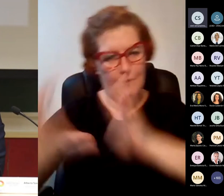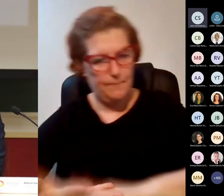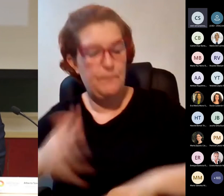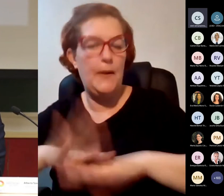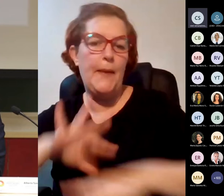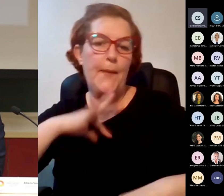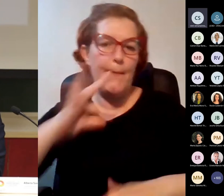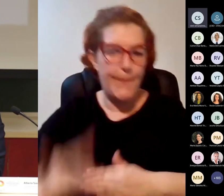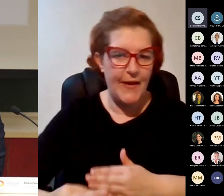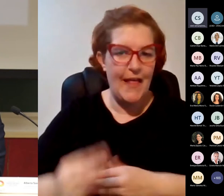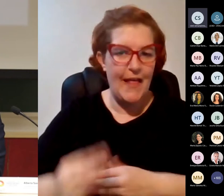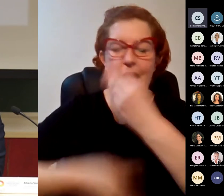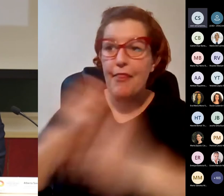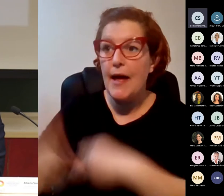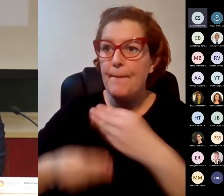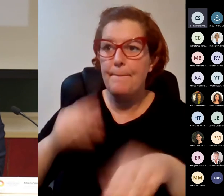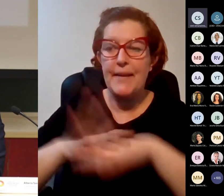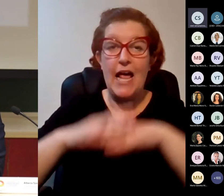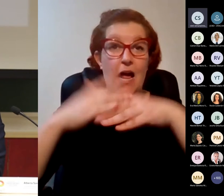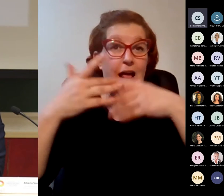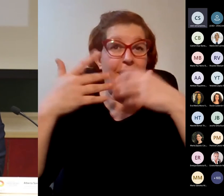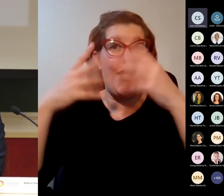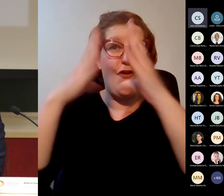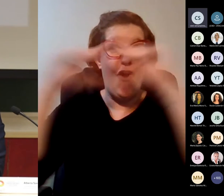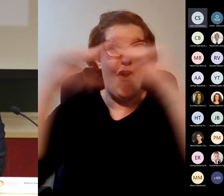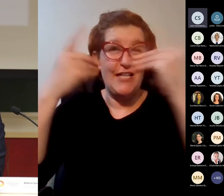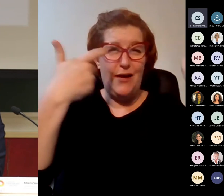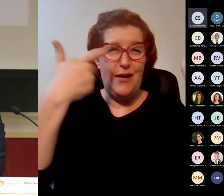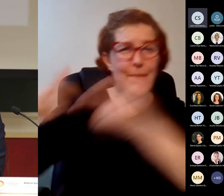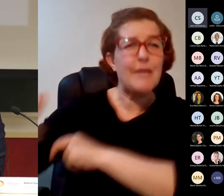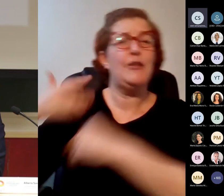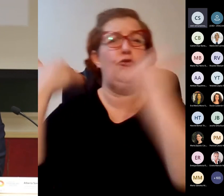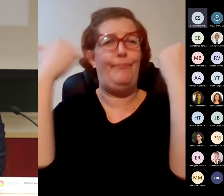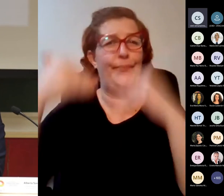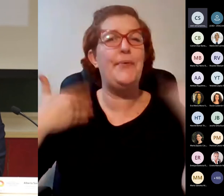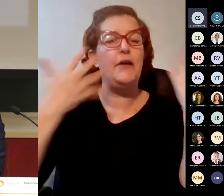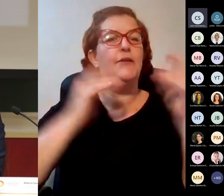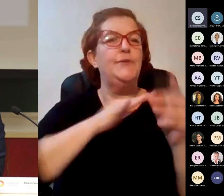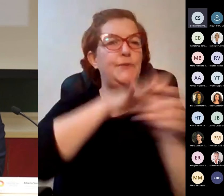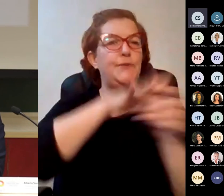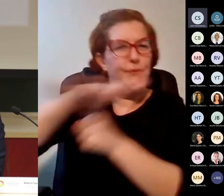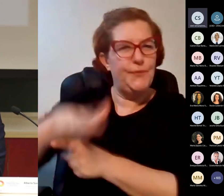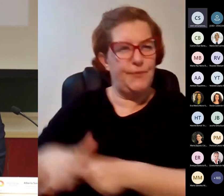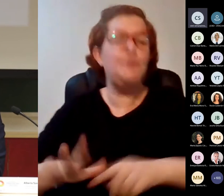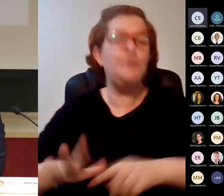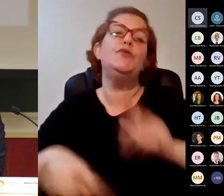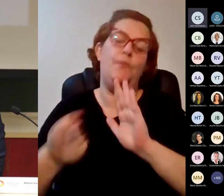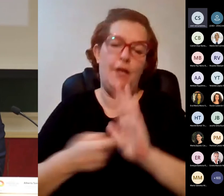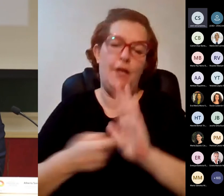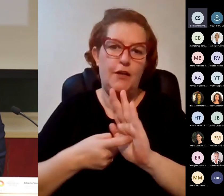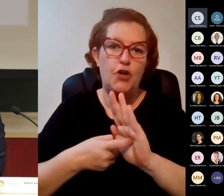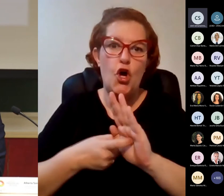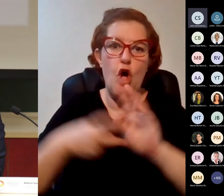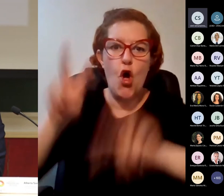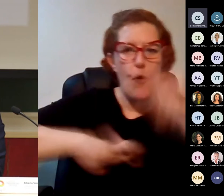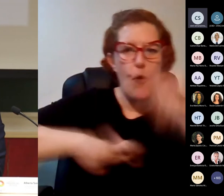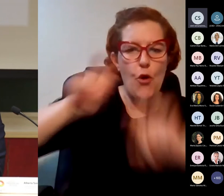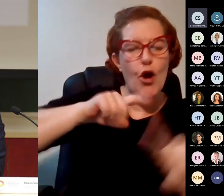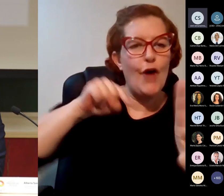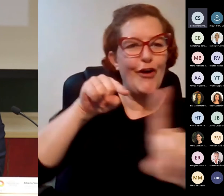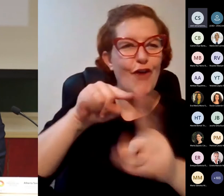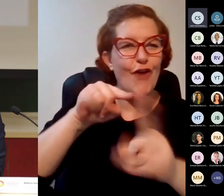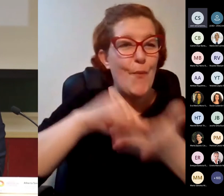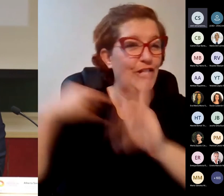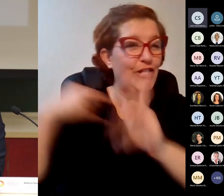directa a todos los estamentos y colectivos de la urjc se busca no tanto la mejora de los procesos tradicionales mediante la adopción de